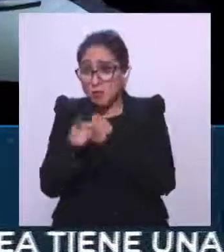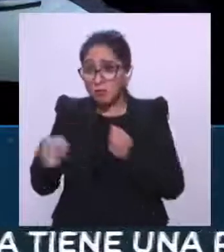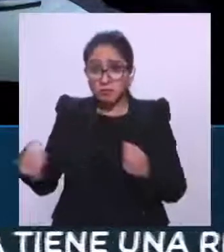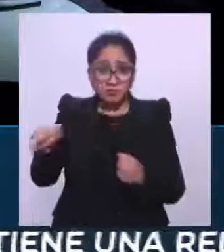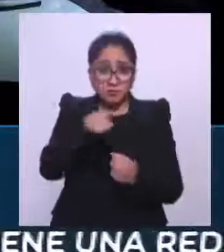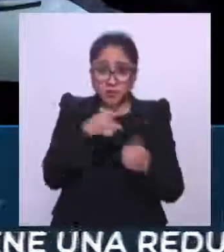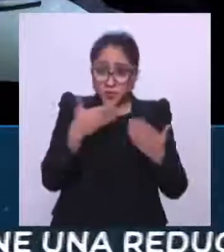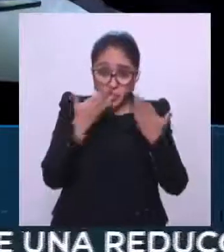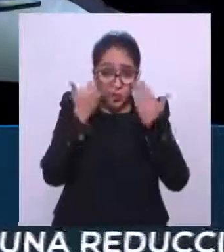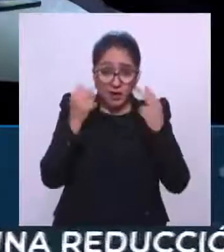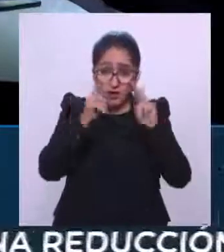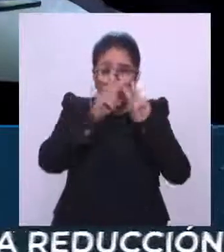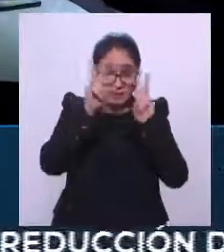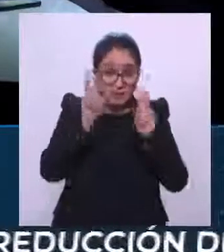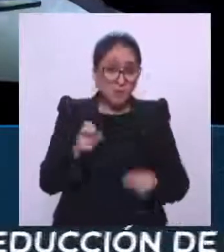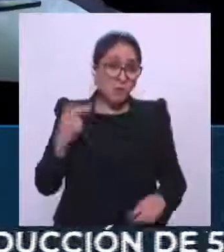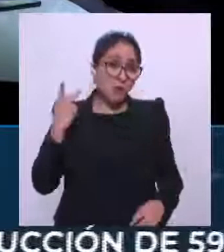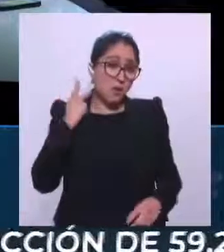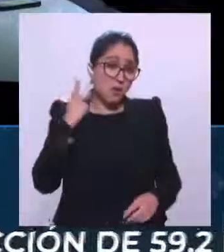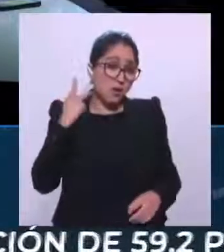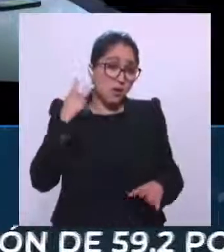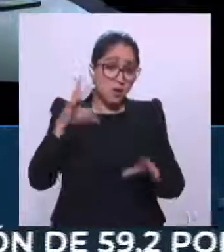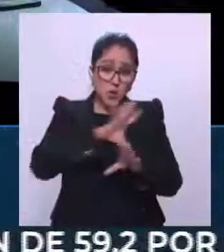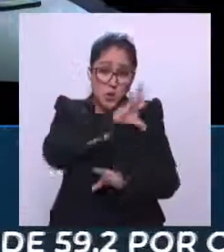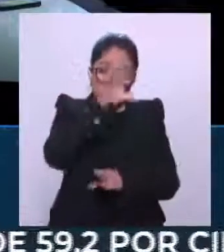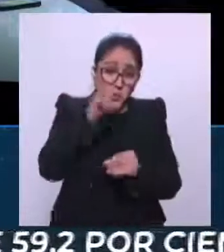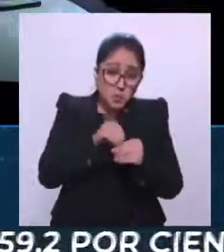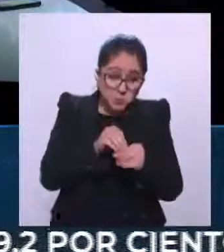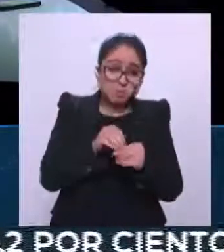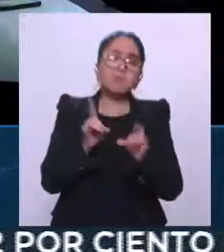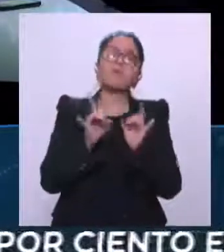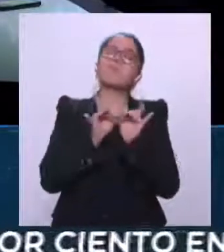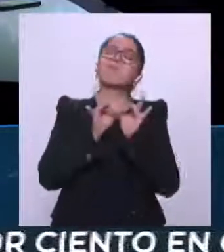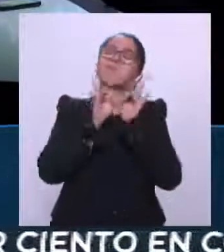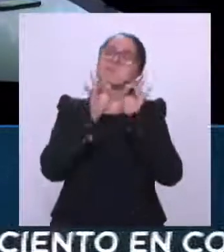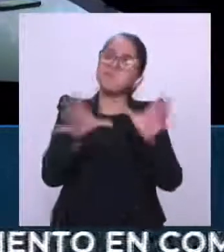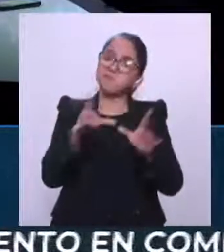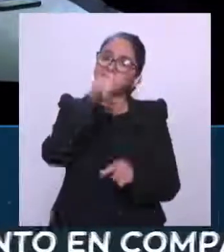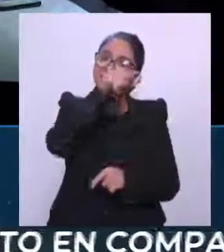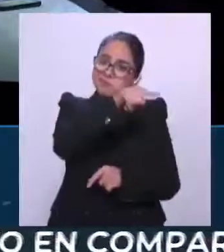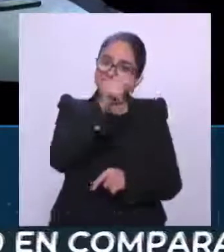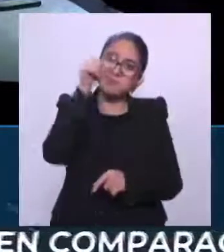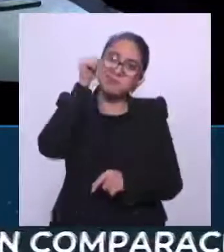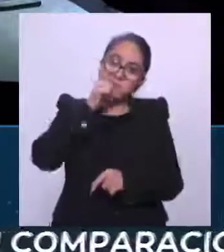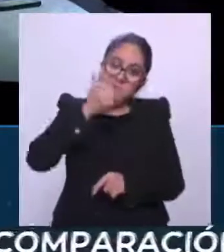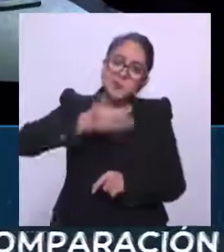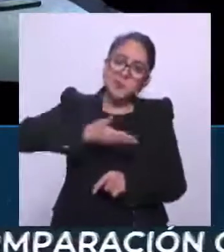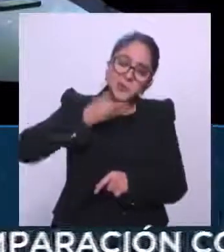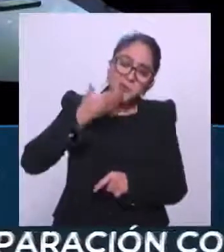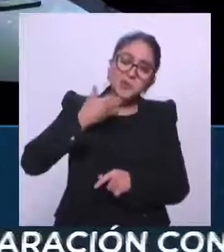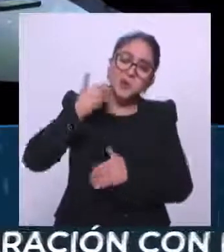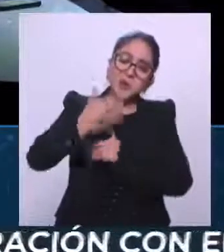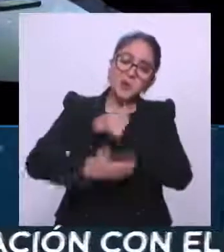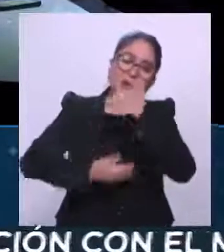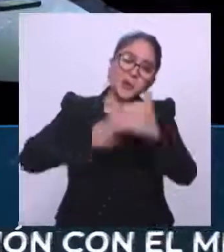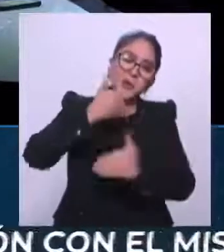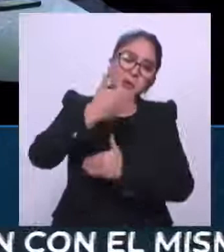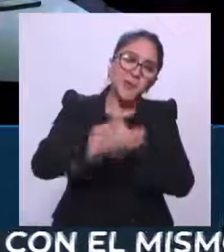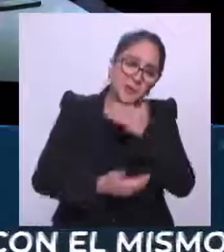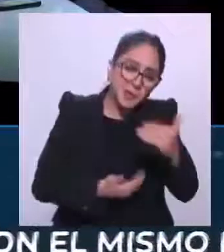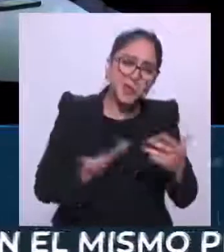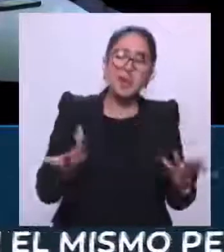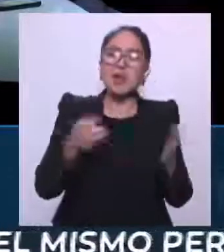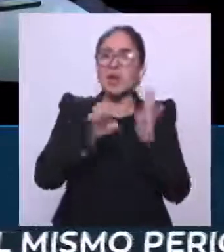esta política de integración global, se corre el riesgo que este tipo de eventos que se van a seguir dando, puede